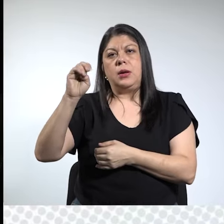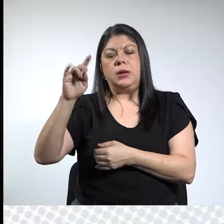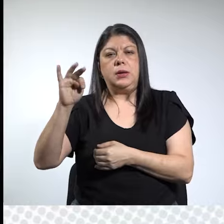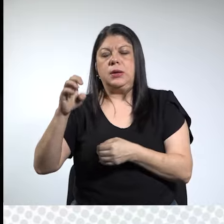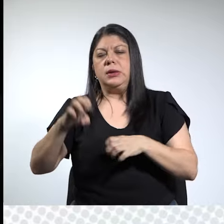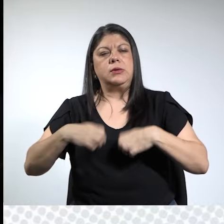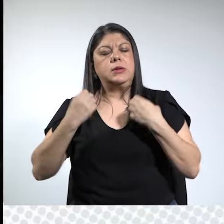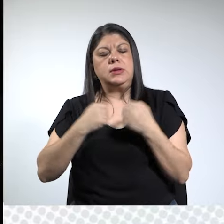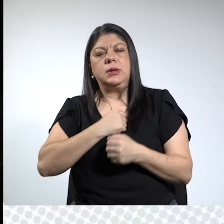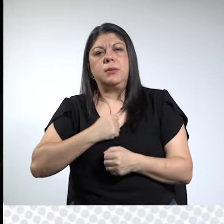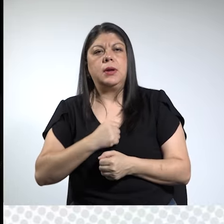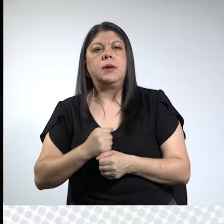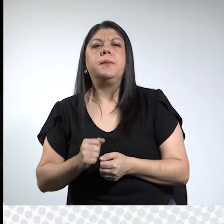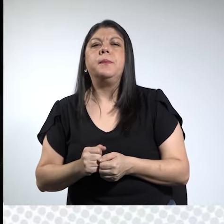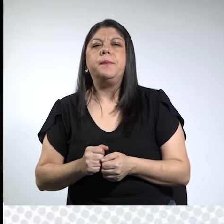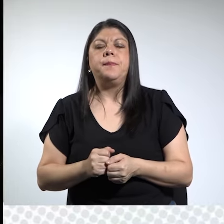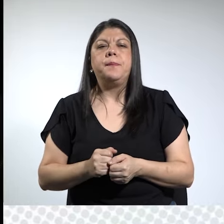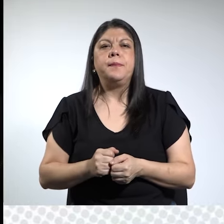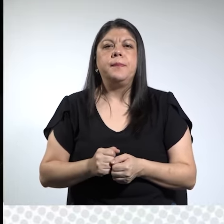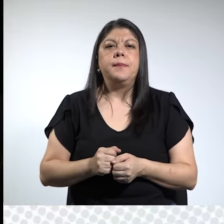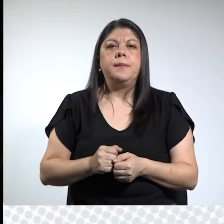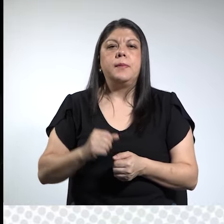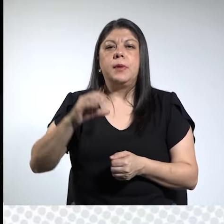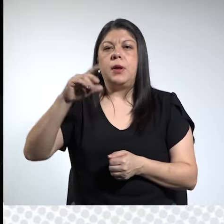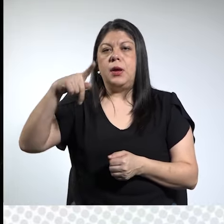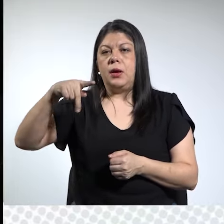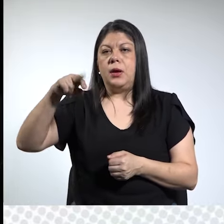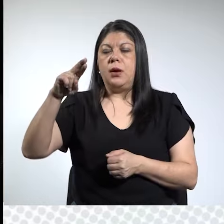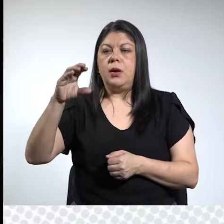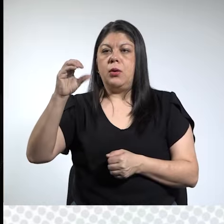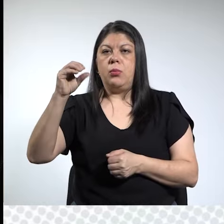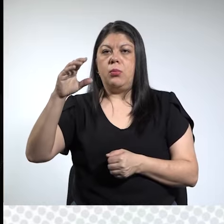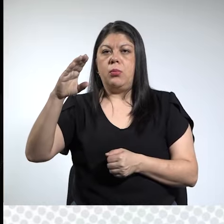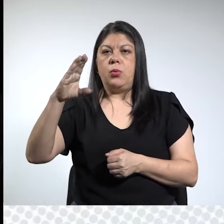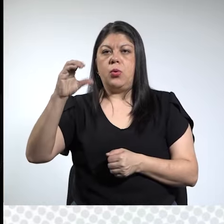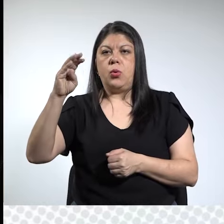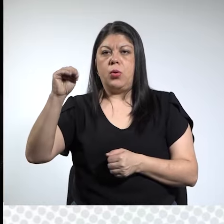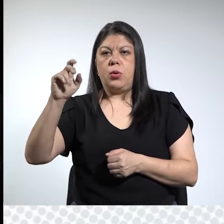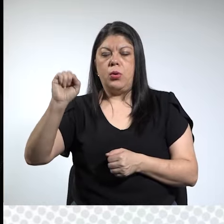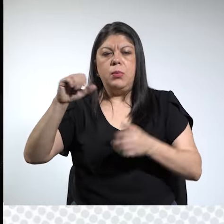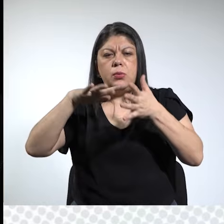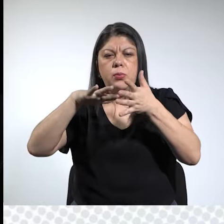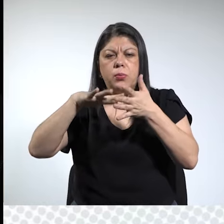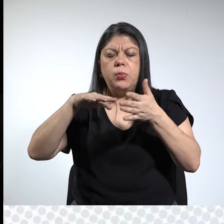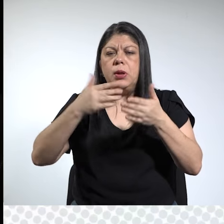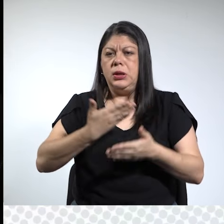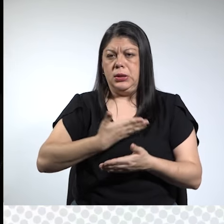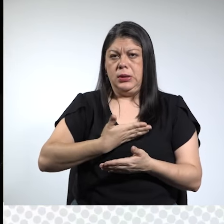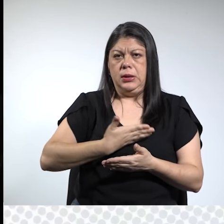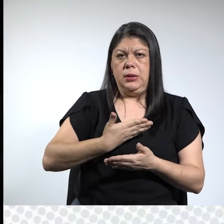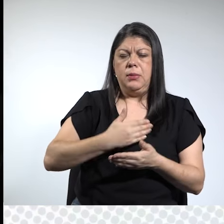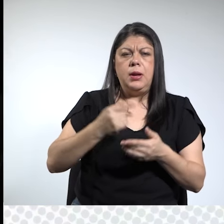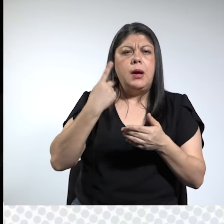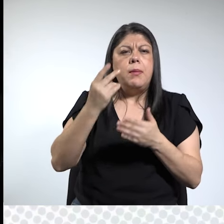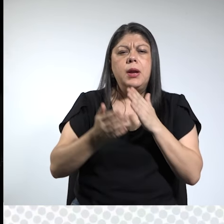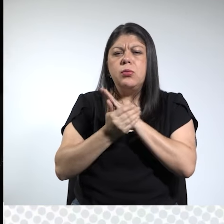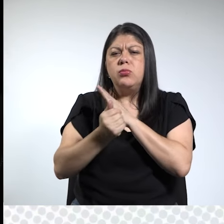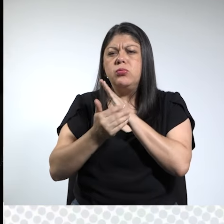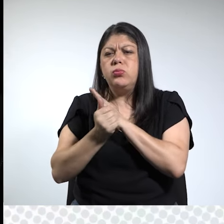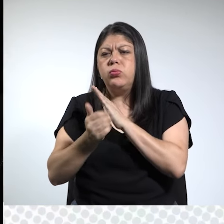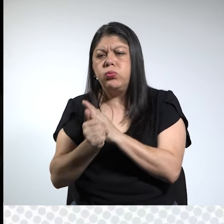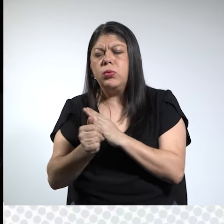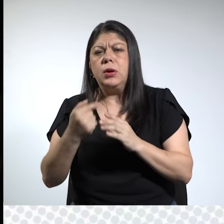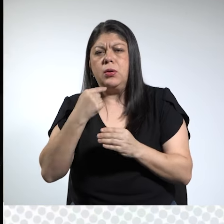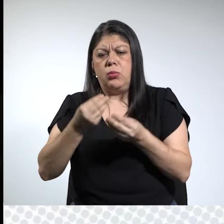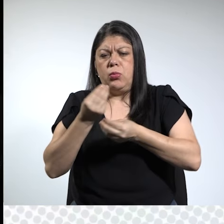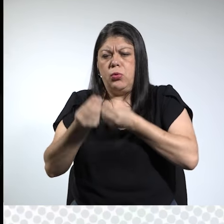CINDE no existe, uno pone a Procomer a estudiar los mercados exteriores para ver dónde hay más potencial de este tipo de productos como los que